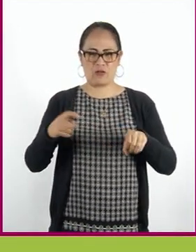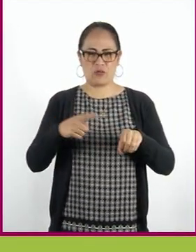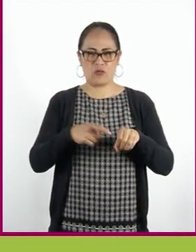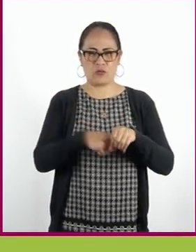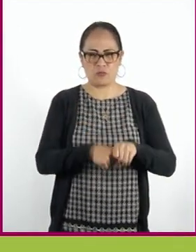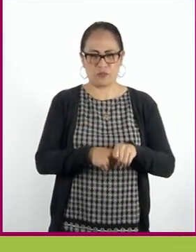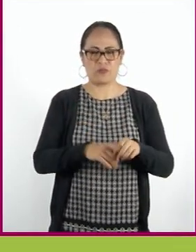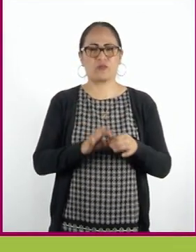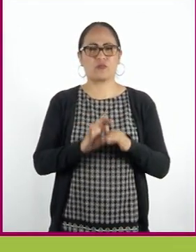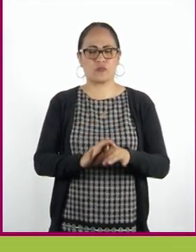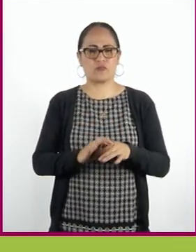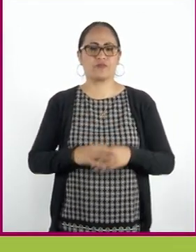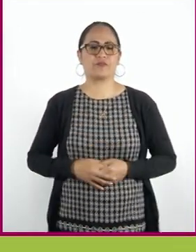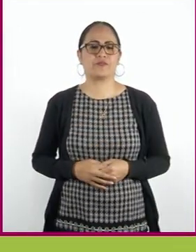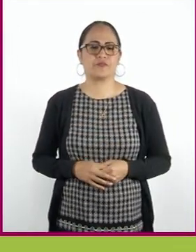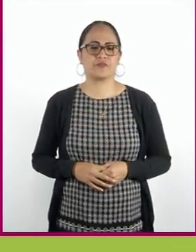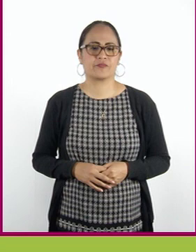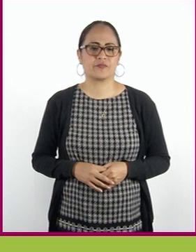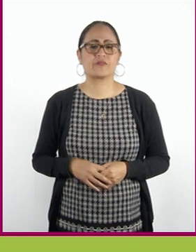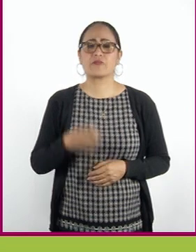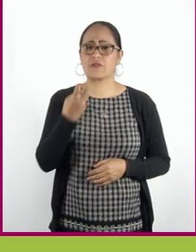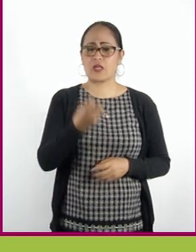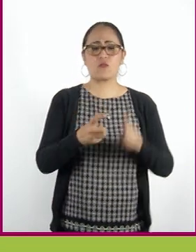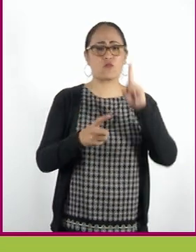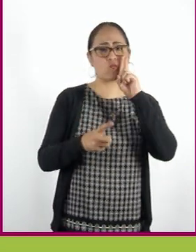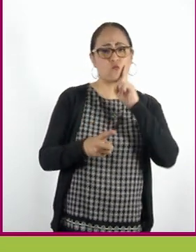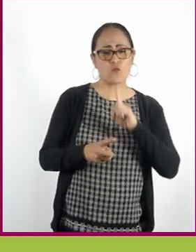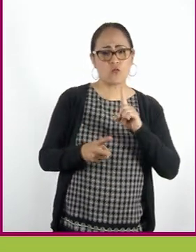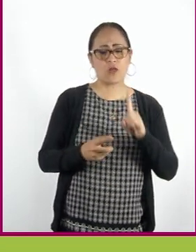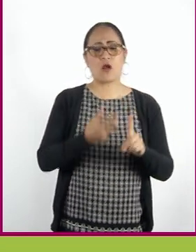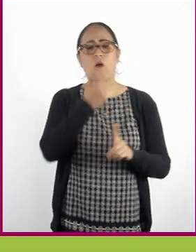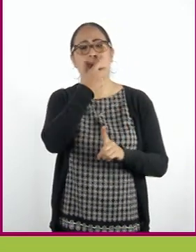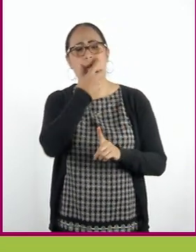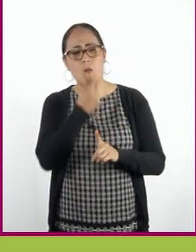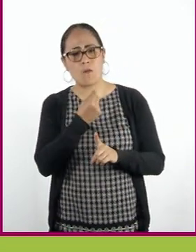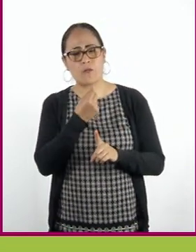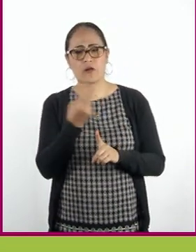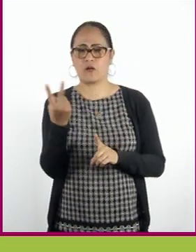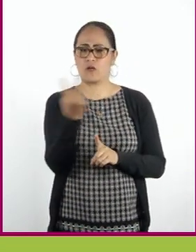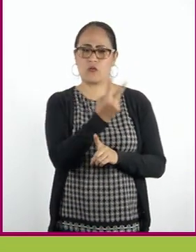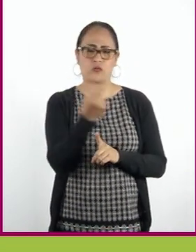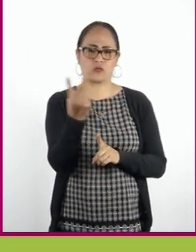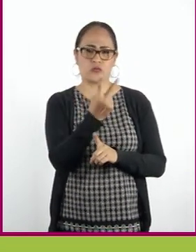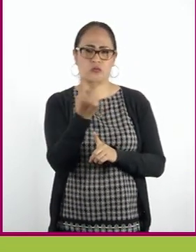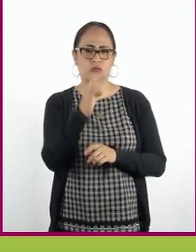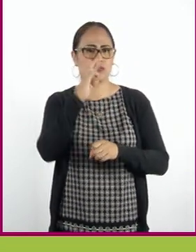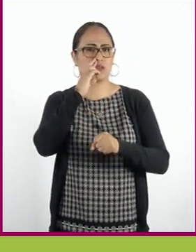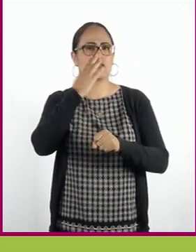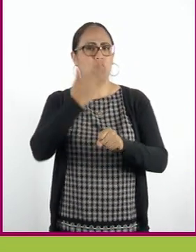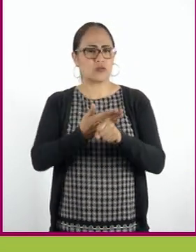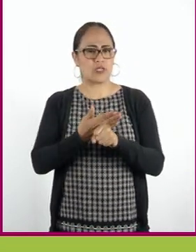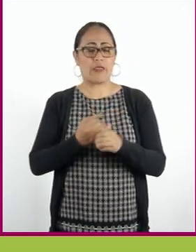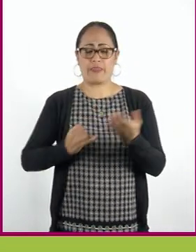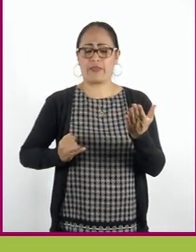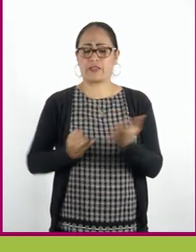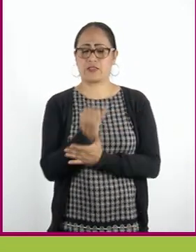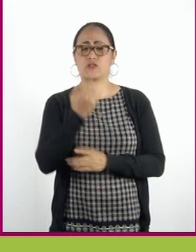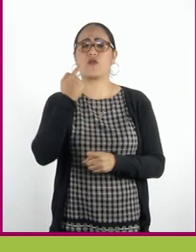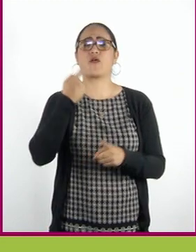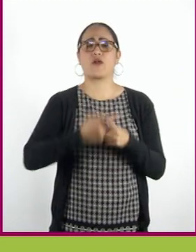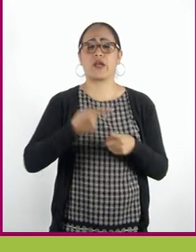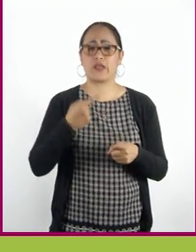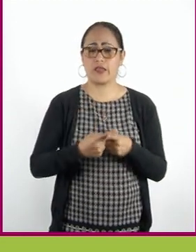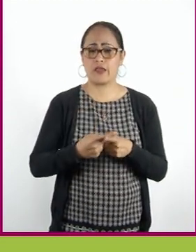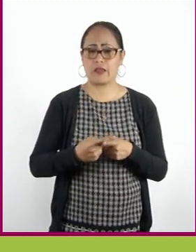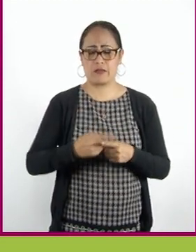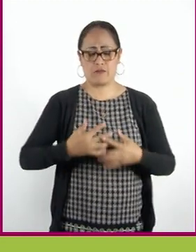reproducirse involucra tanto a la mujer como al hombre, por lo que la decisión de procrear debe de ser